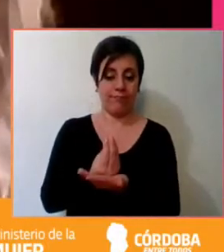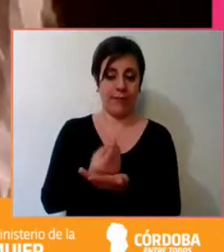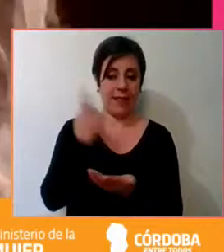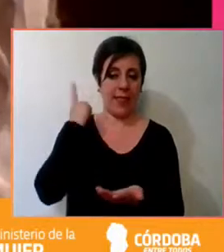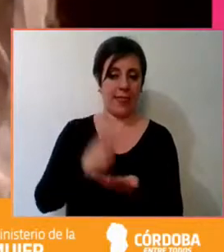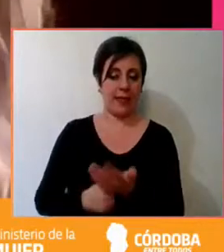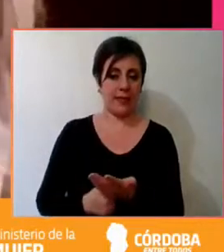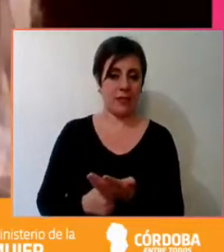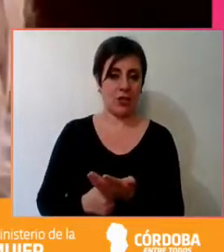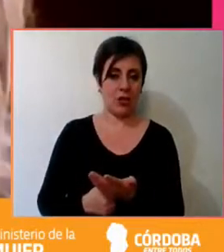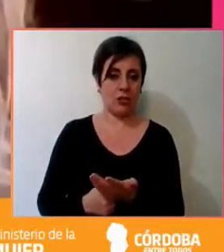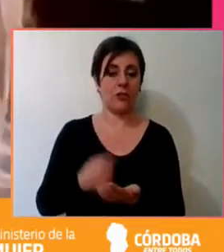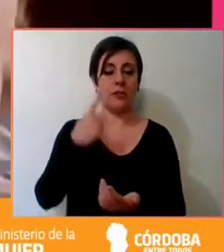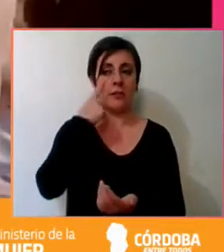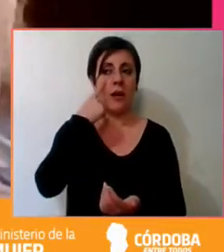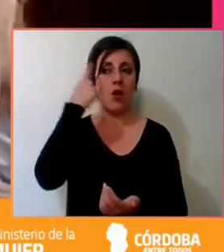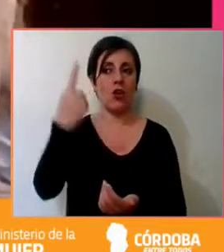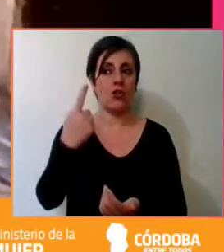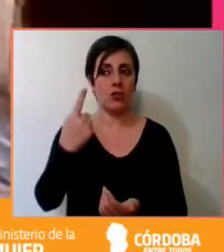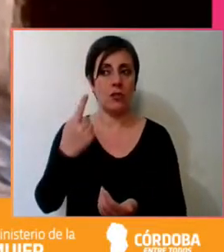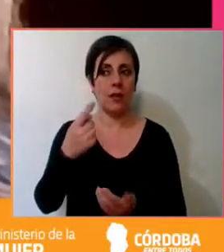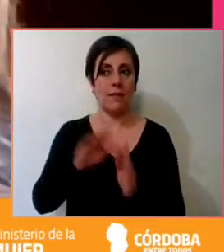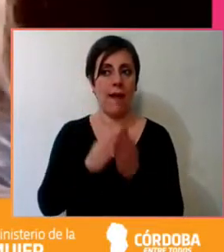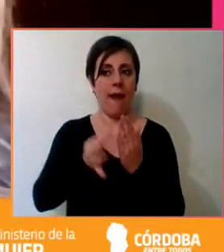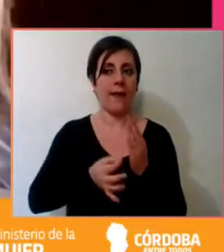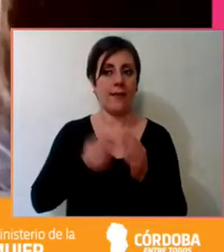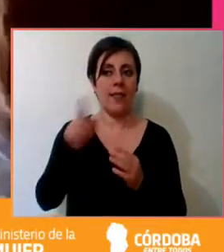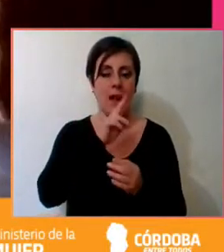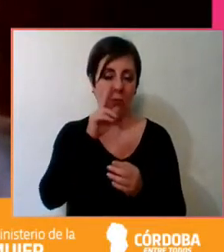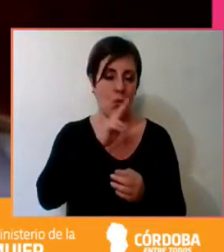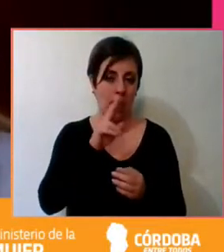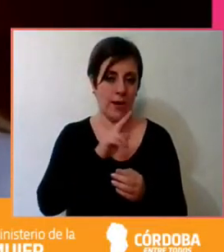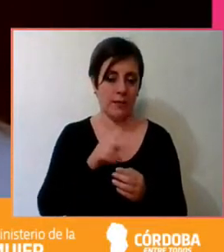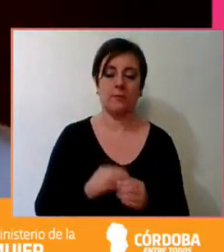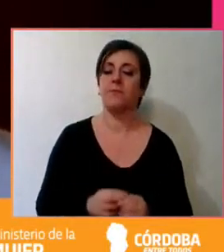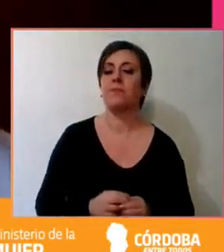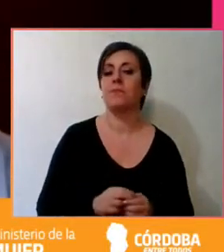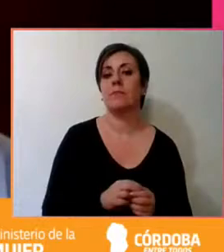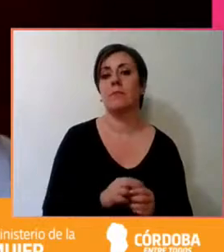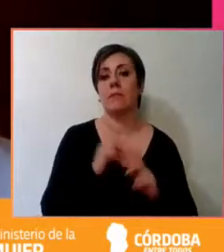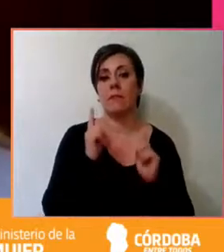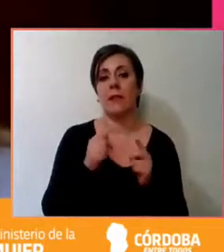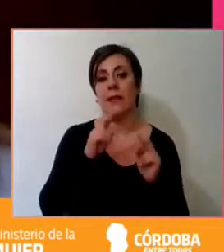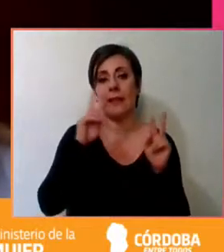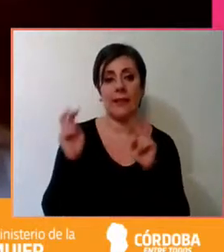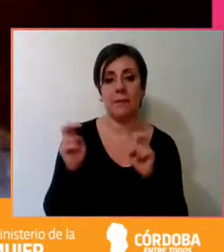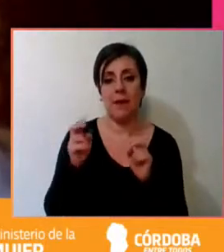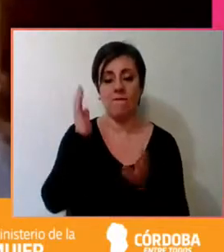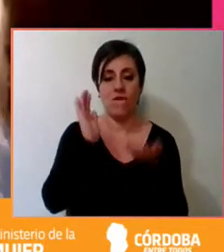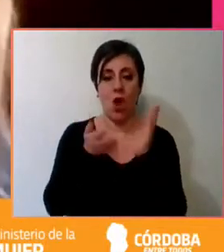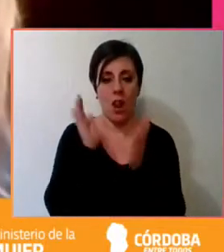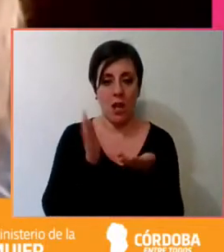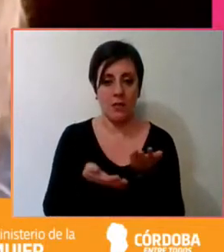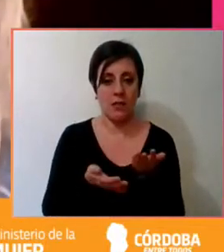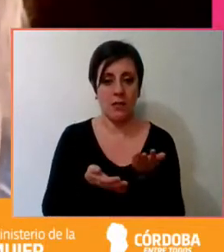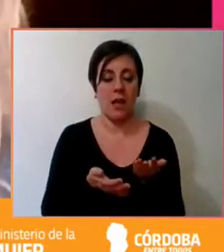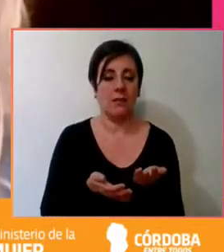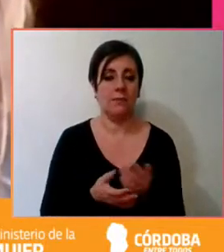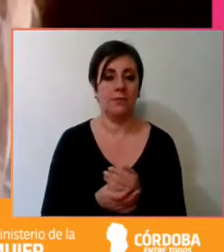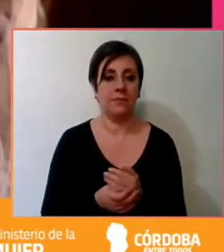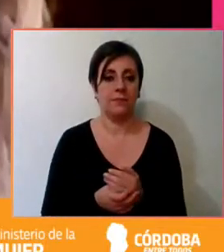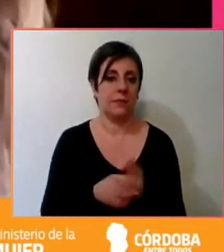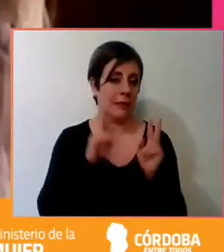de reconocer la agenda de las mujeres. Por supuesto que el tema de violencia es un